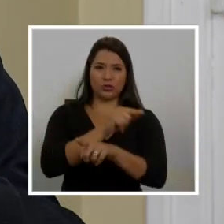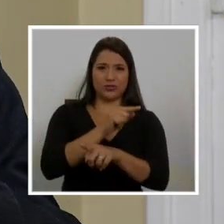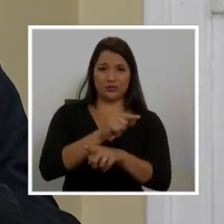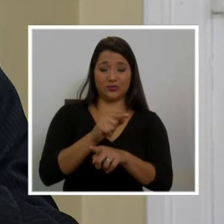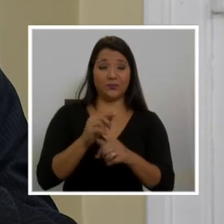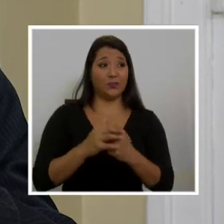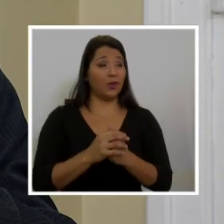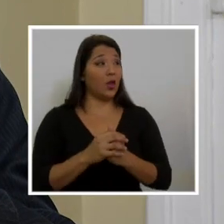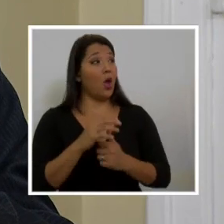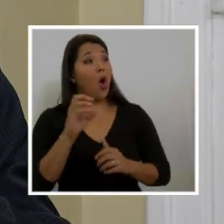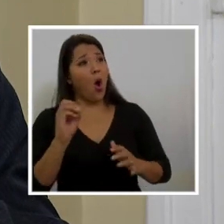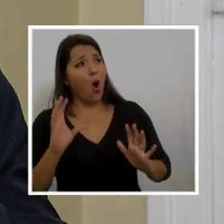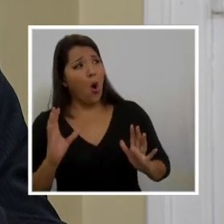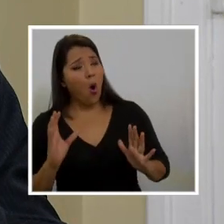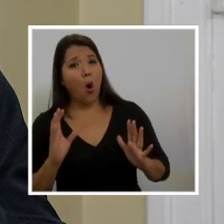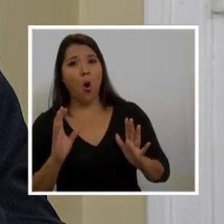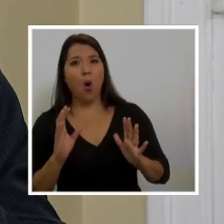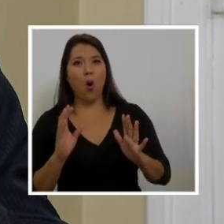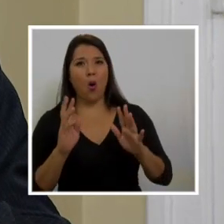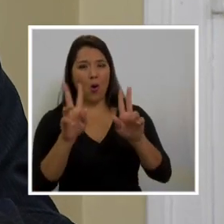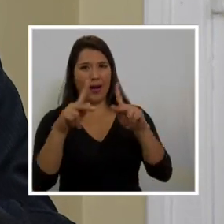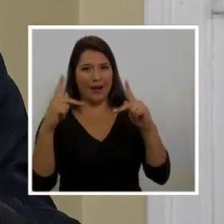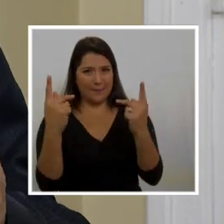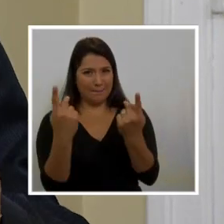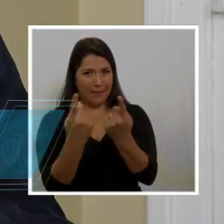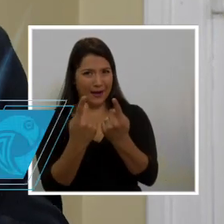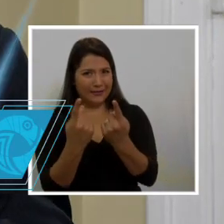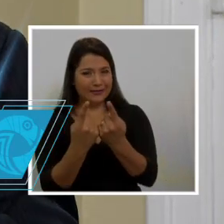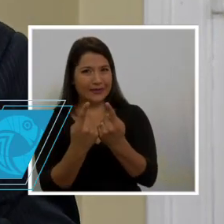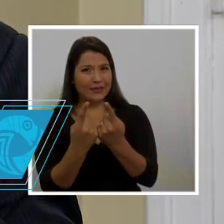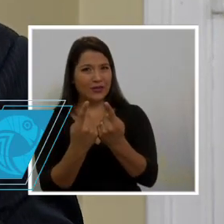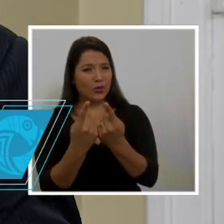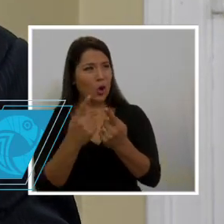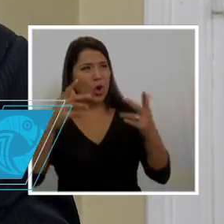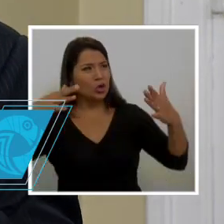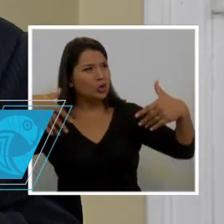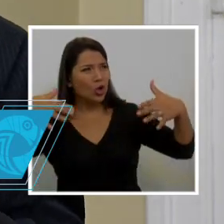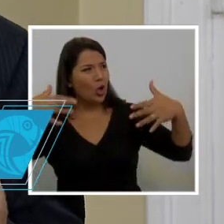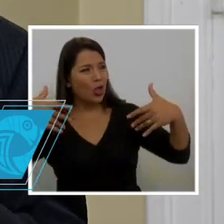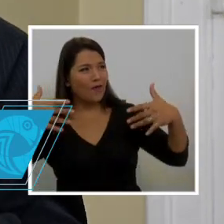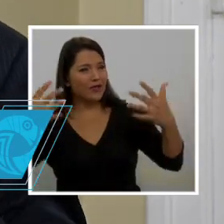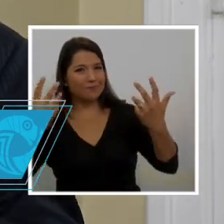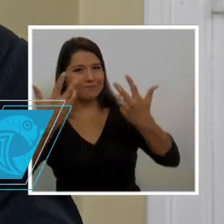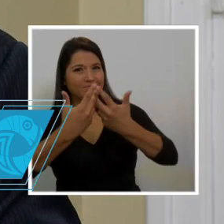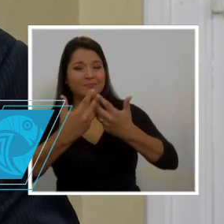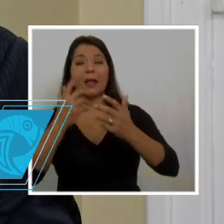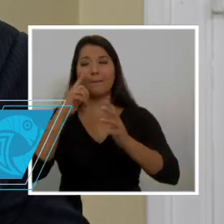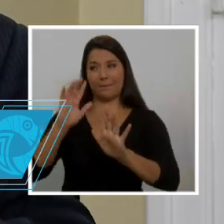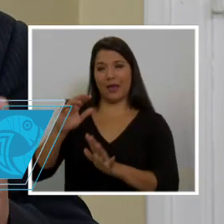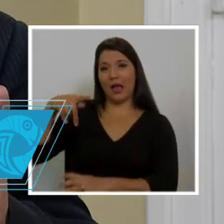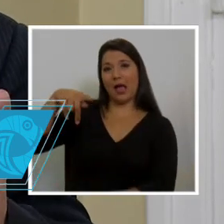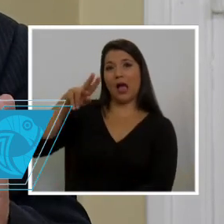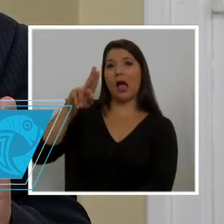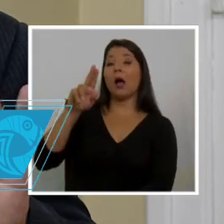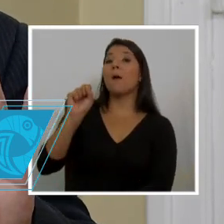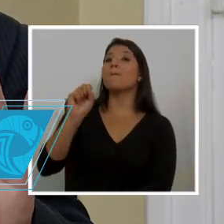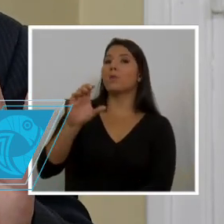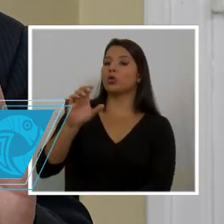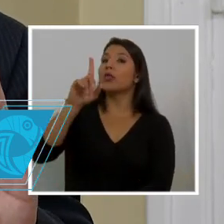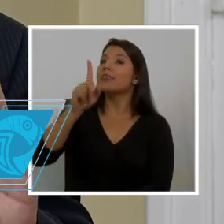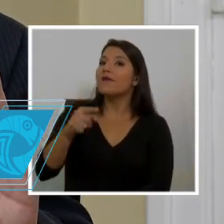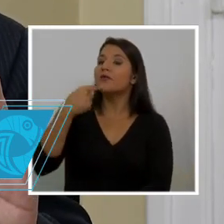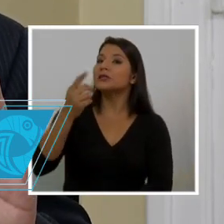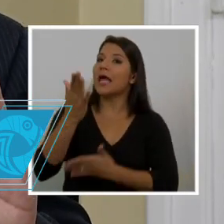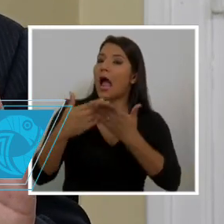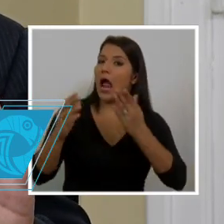sea, ¿qué pasa? ¿O es que la unidad, aquí la fracción, no está Hay una cosa que alineada pasa. con... En el caso del PUS habría que decir una cosa clara. Hay